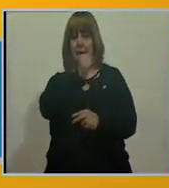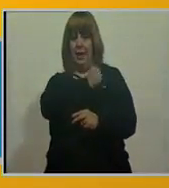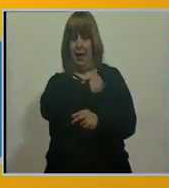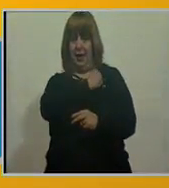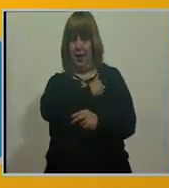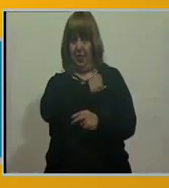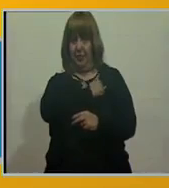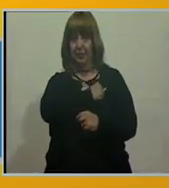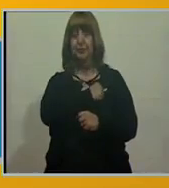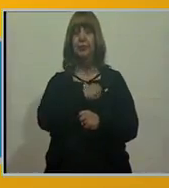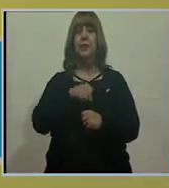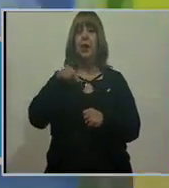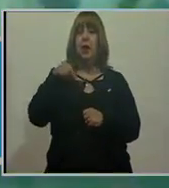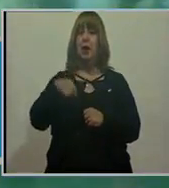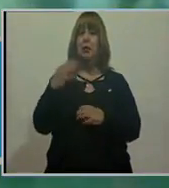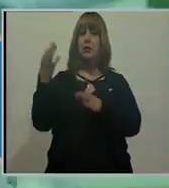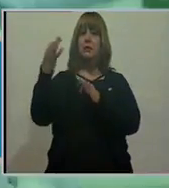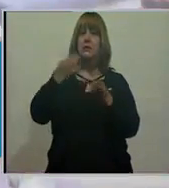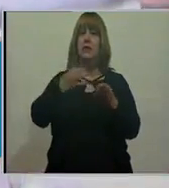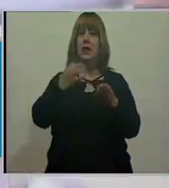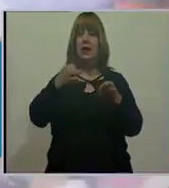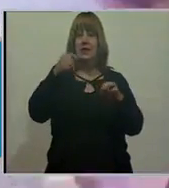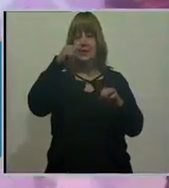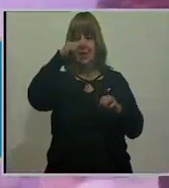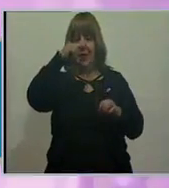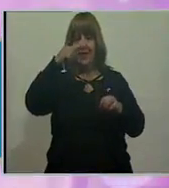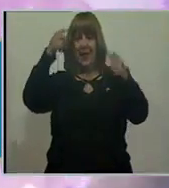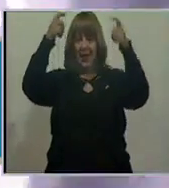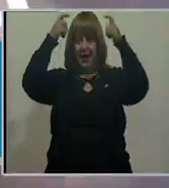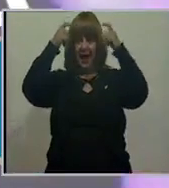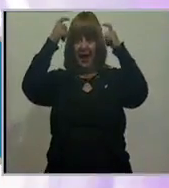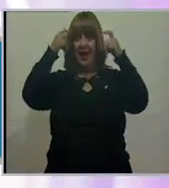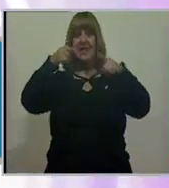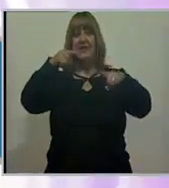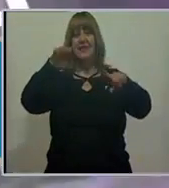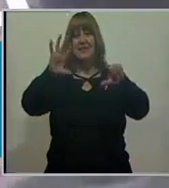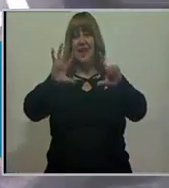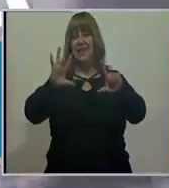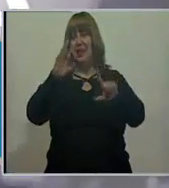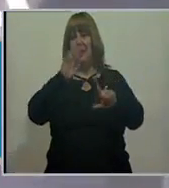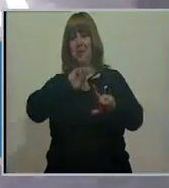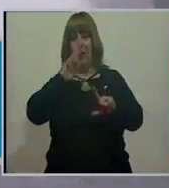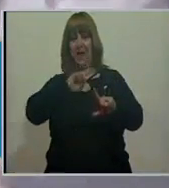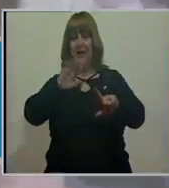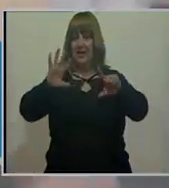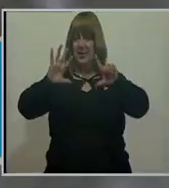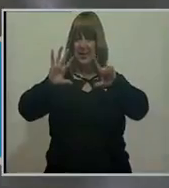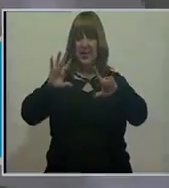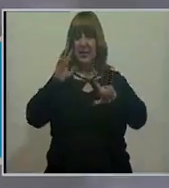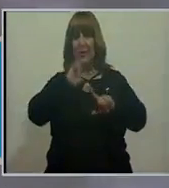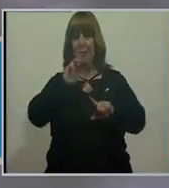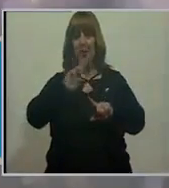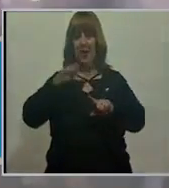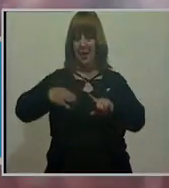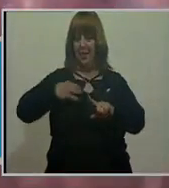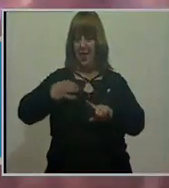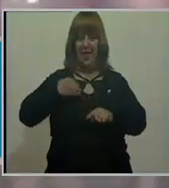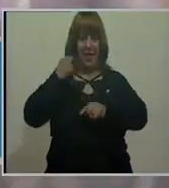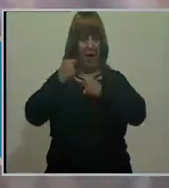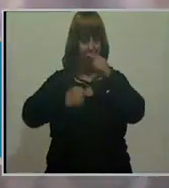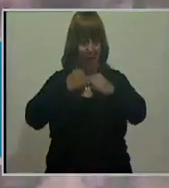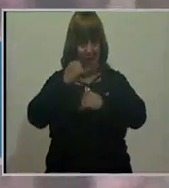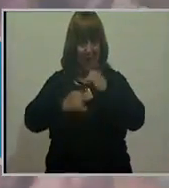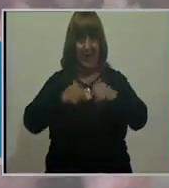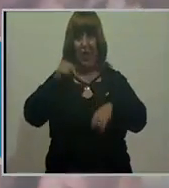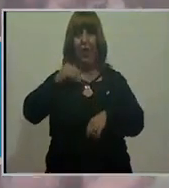Tienen la palabra. Llega Mendoza, 7 reinas, 7 mujeres, 7 historias de vida. Esta tarde en el Hotel